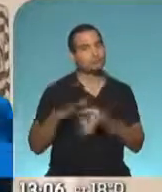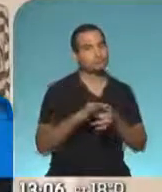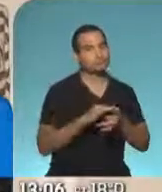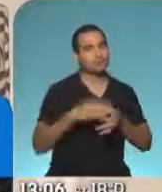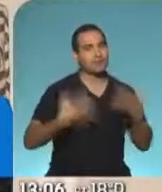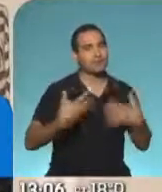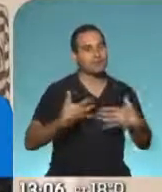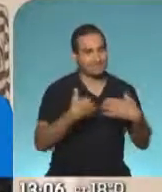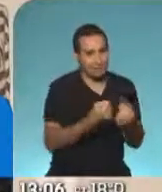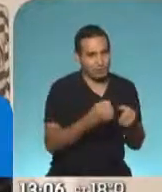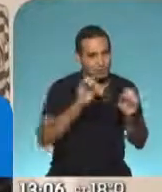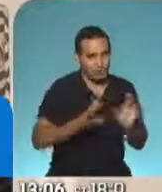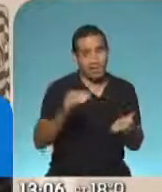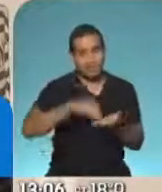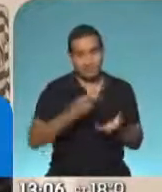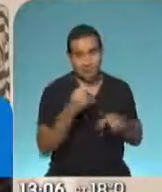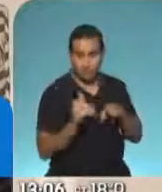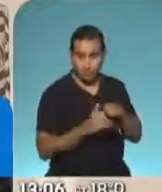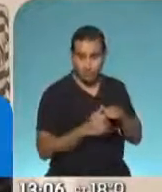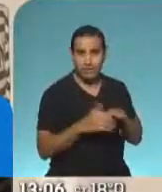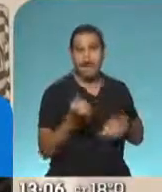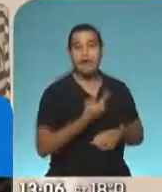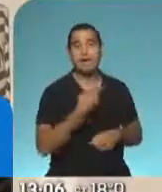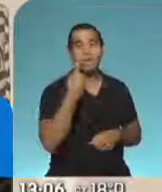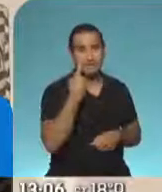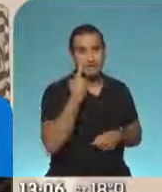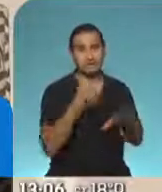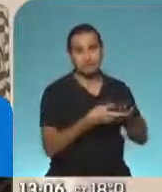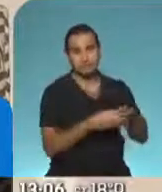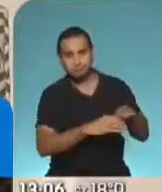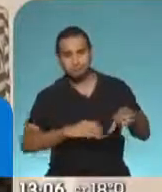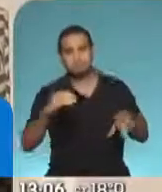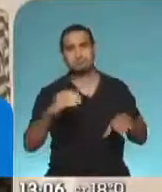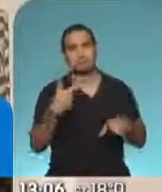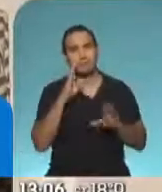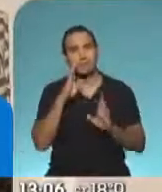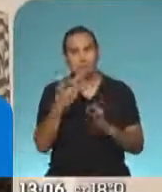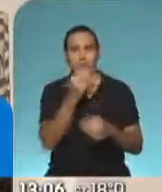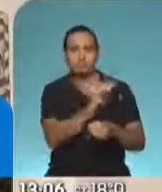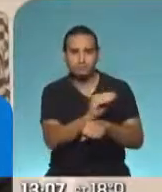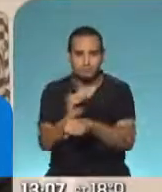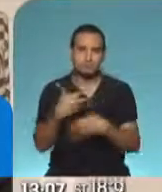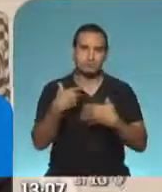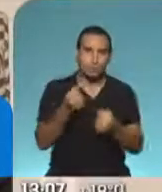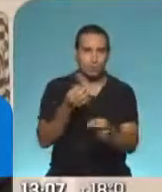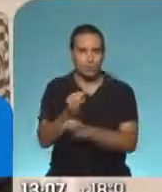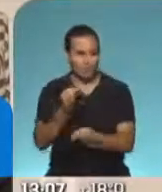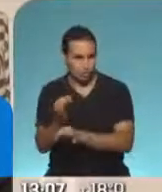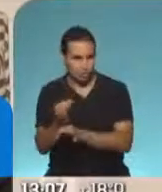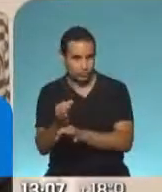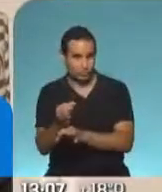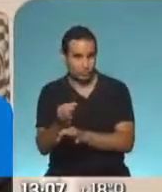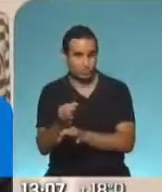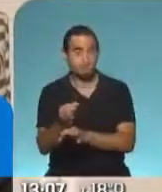y para destinar los fondos reservados de la AFI a políticas nutricionales, educativas y de salud. En ese sentido,